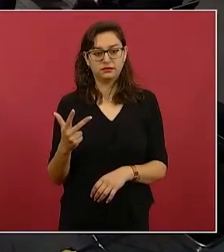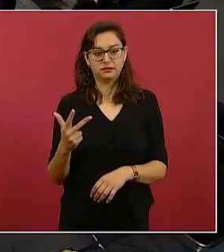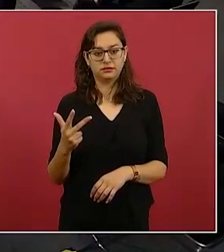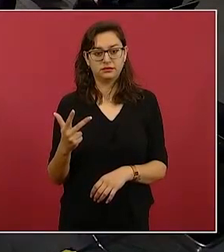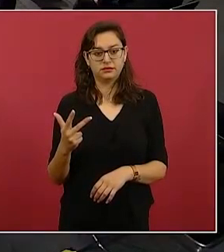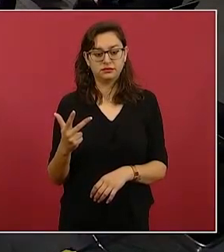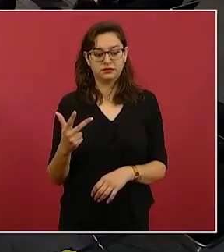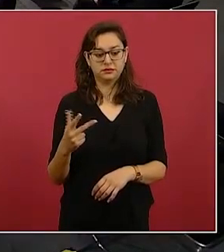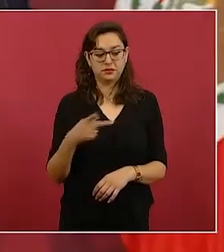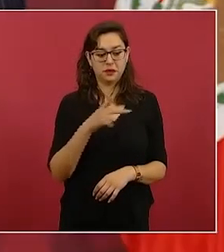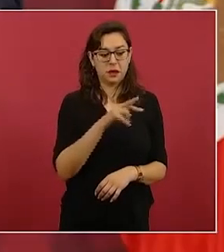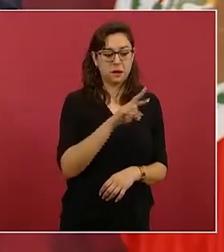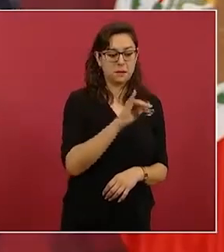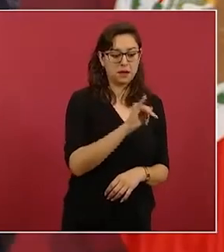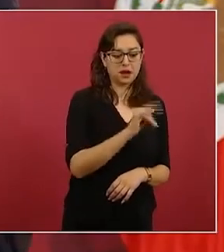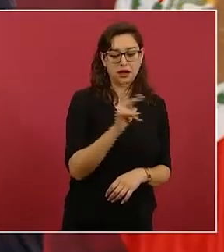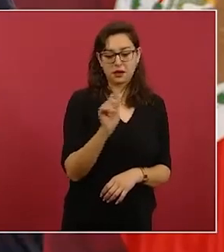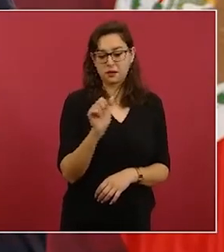1998 se pusieron de acuerdo